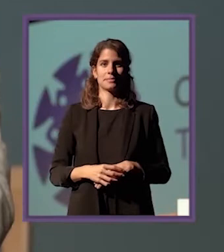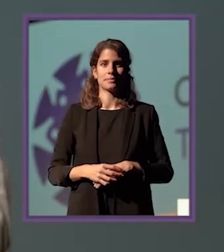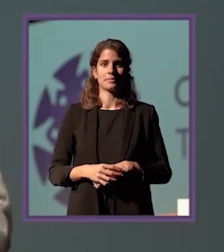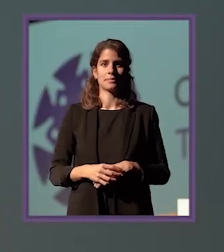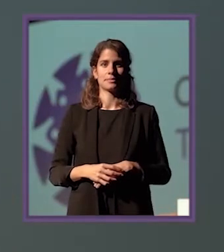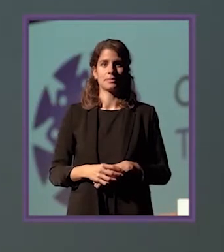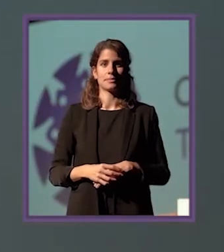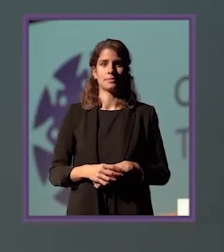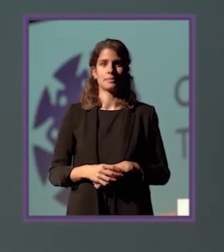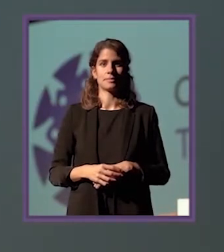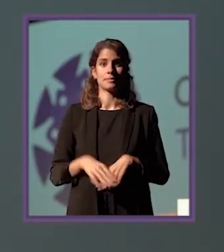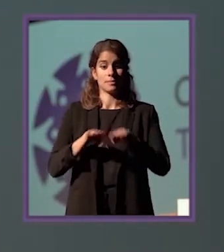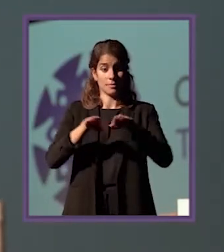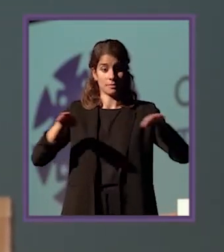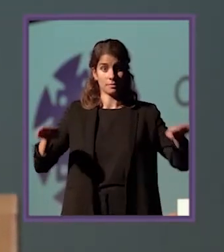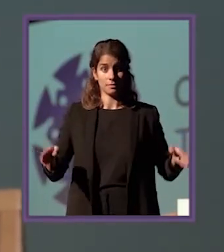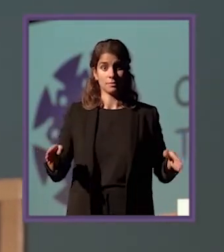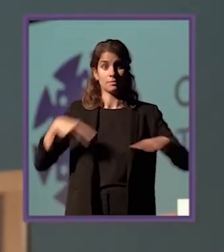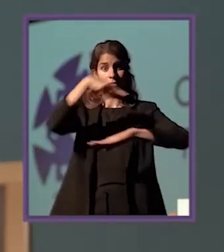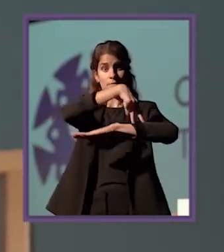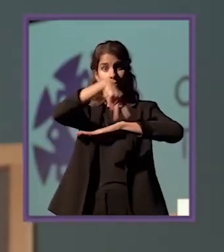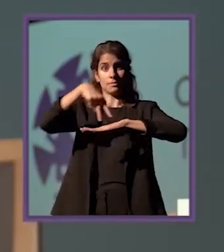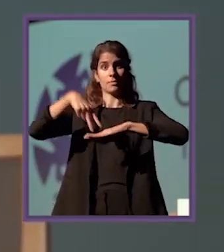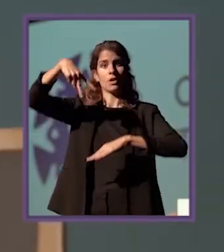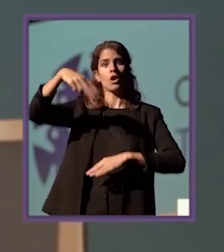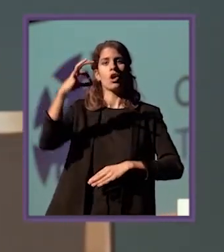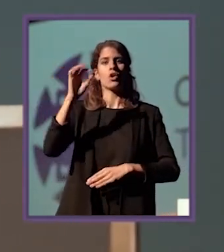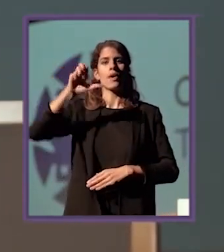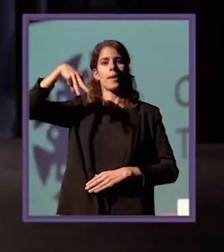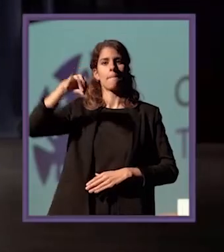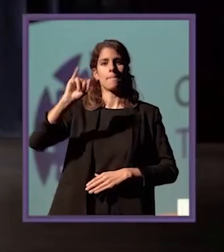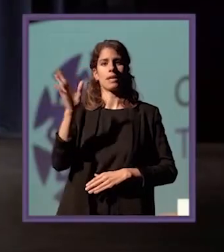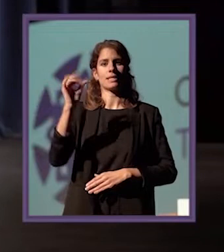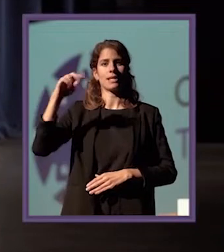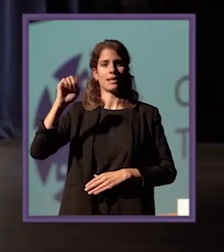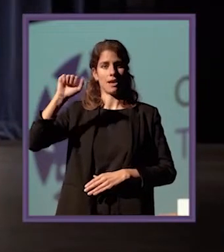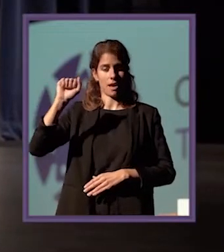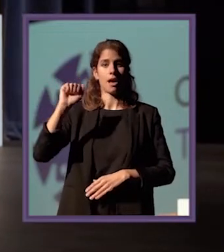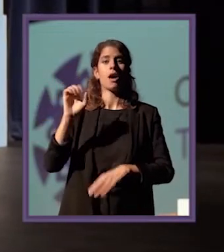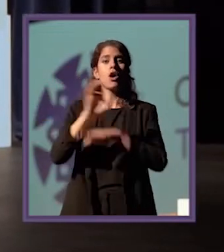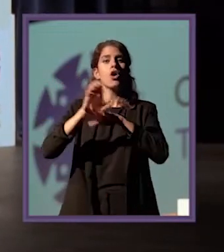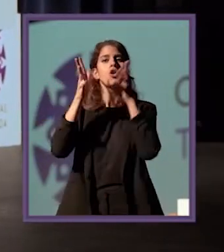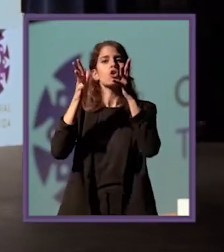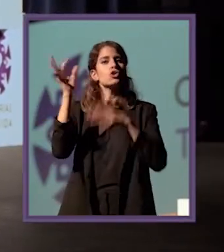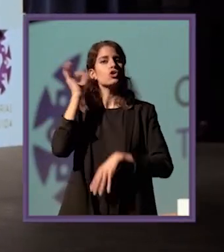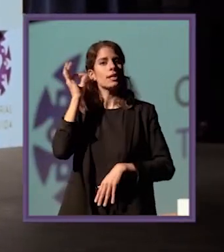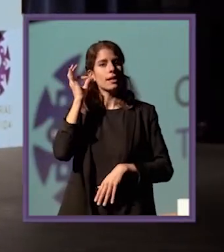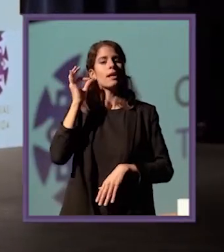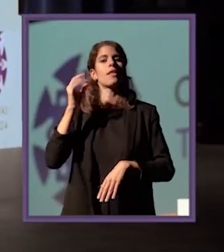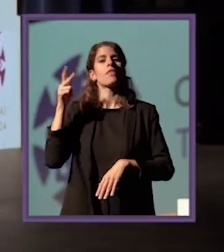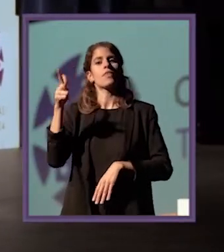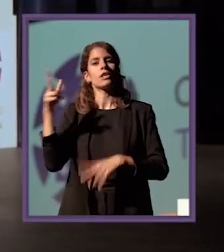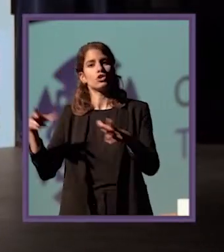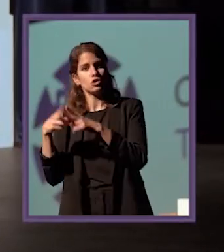Quiero compartir escenario a partir de ahora también con Noemí Santana, consejera de Derechos Sociales, Igualdad y Juventud,